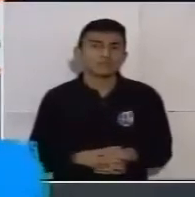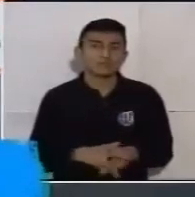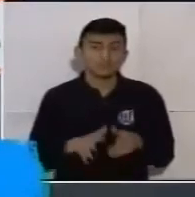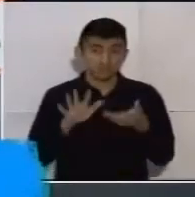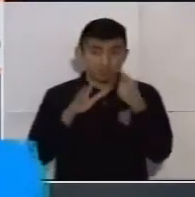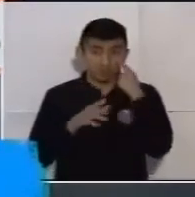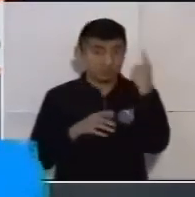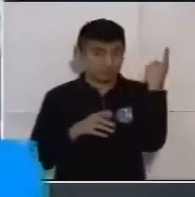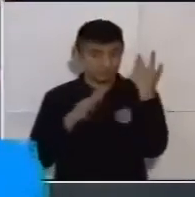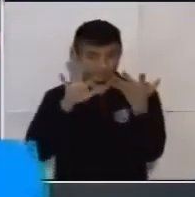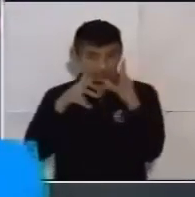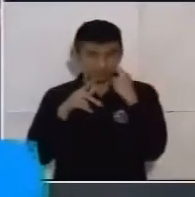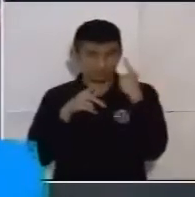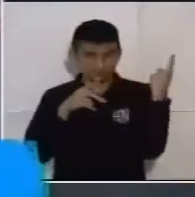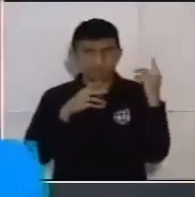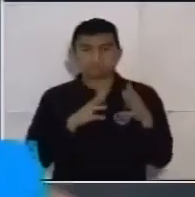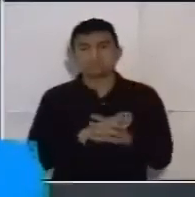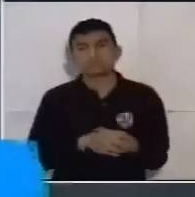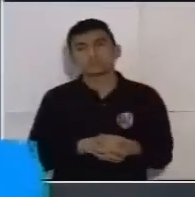¿eh?